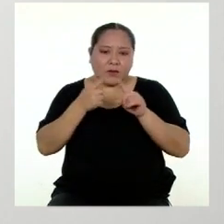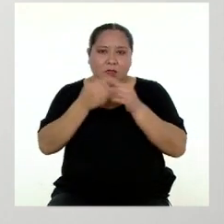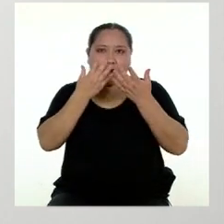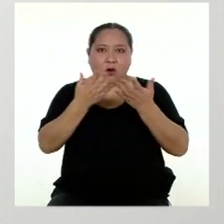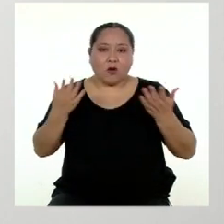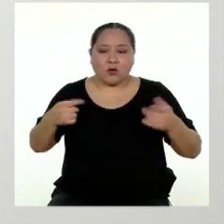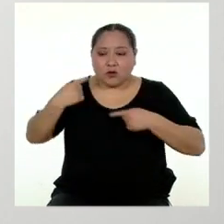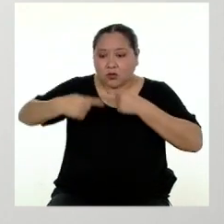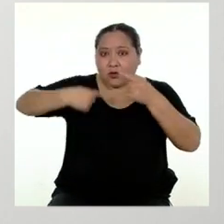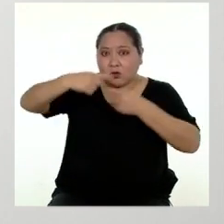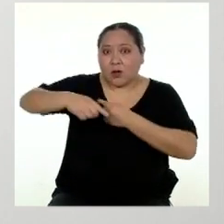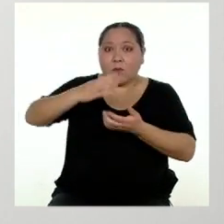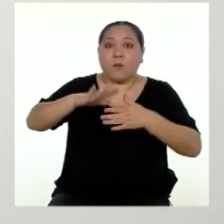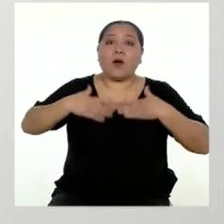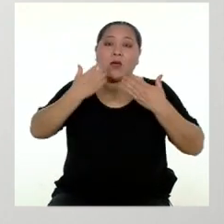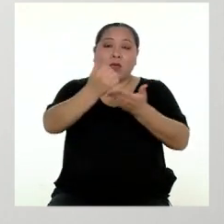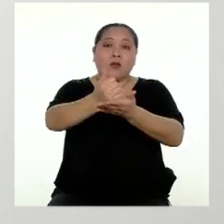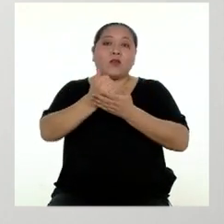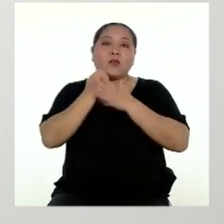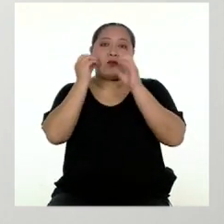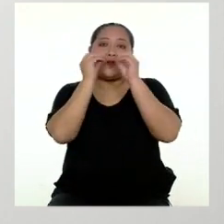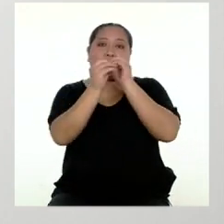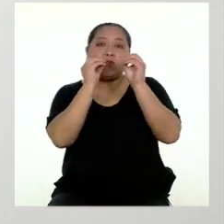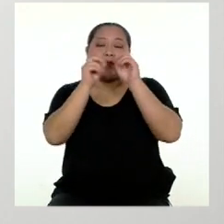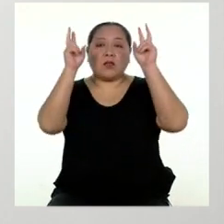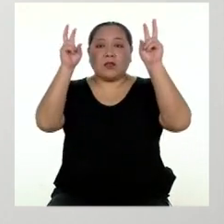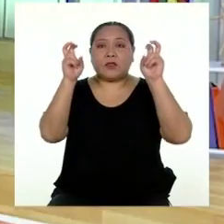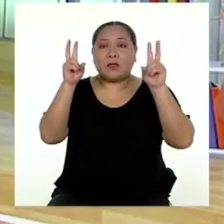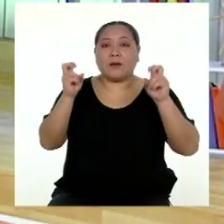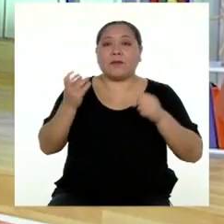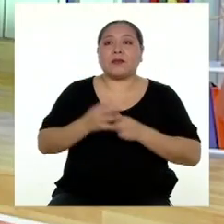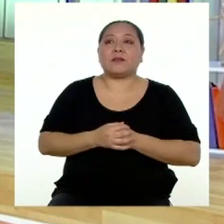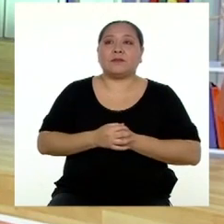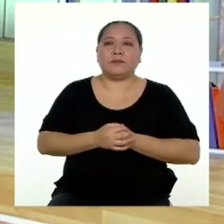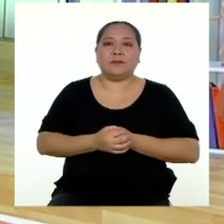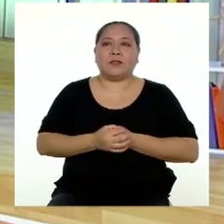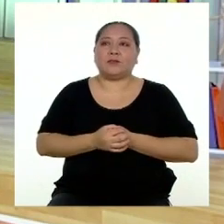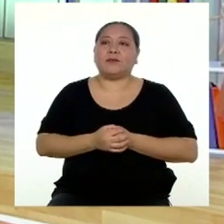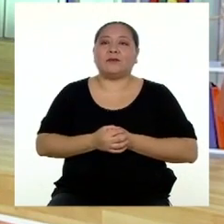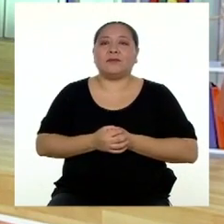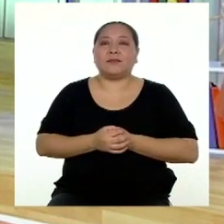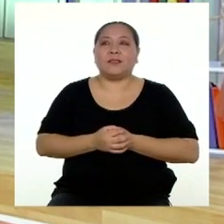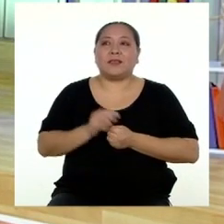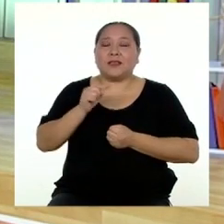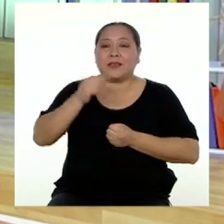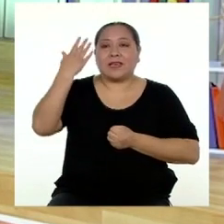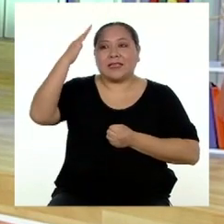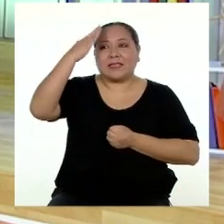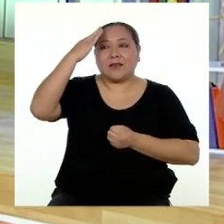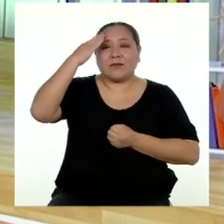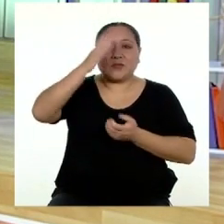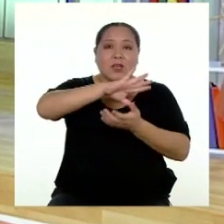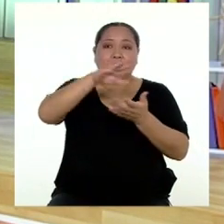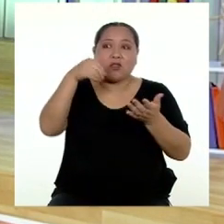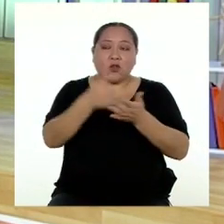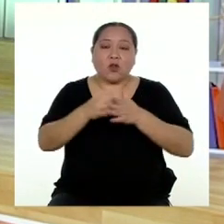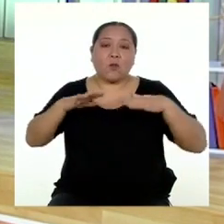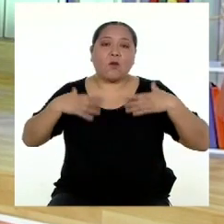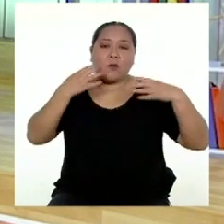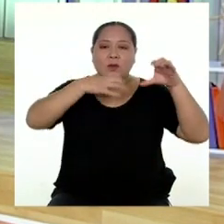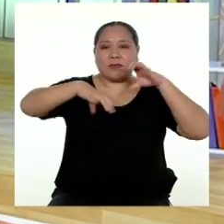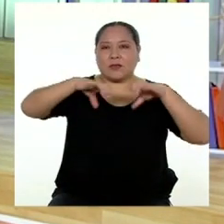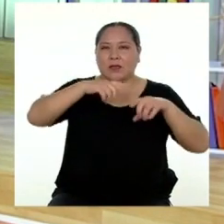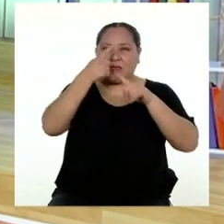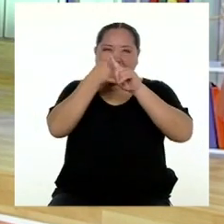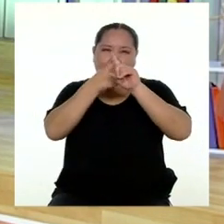cotidianas que puedan ayudarnos a resolver temas medioambientales. Porque ya sabemos que todas y todos podemos hacer una diferencia